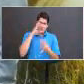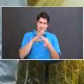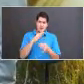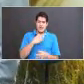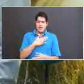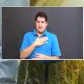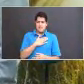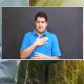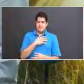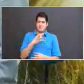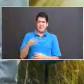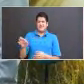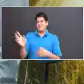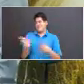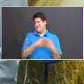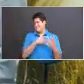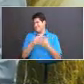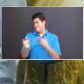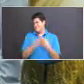pero ¿qué me importa?